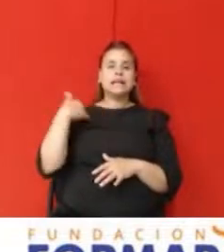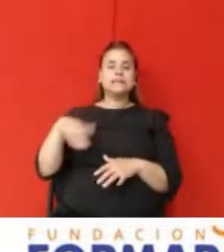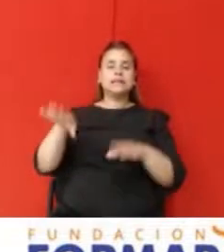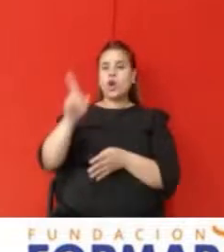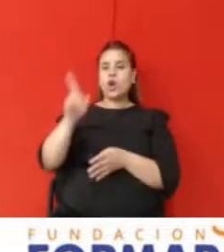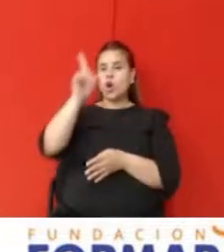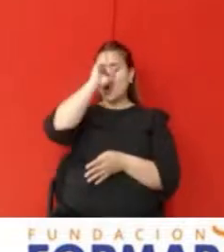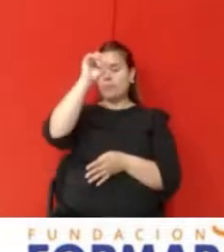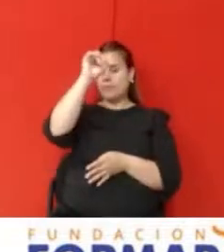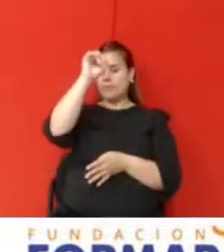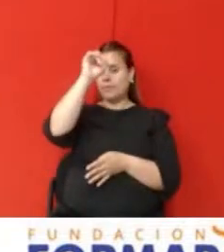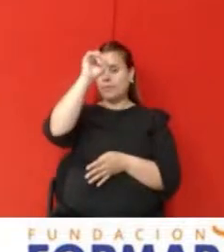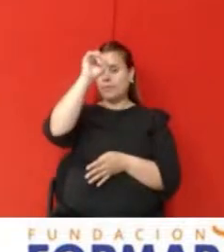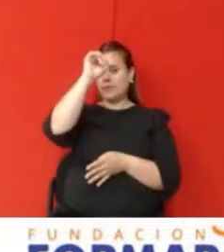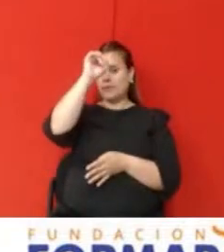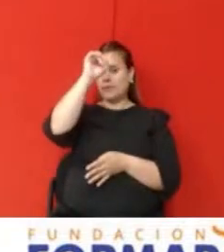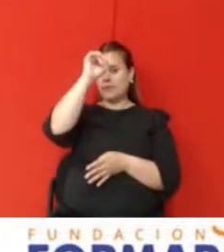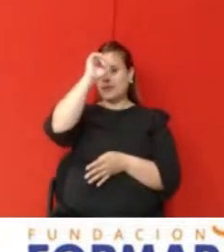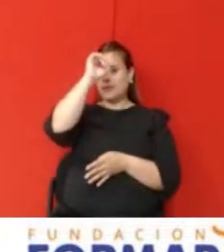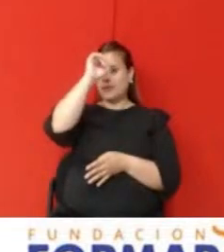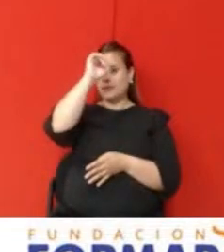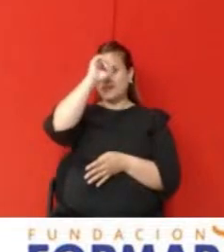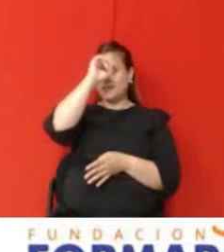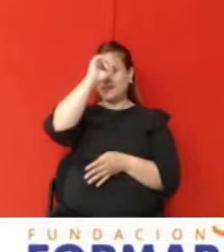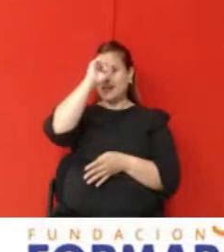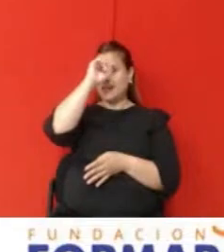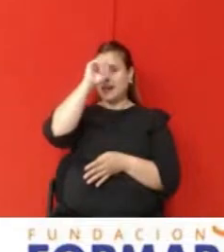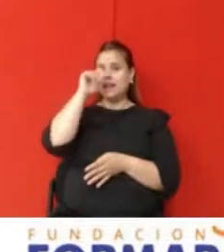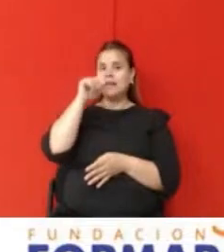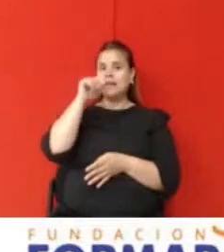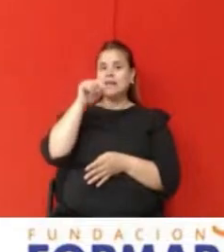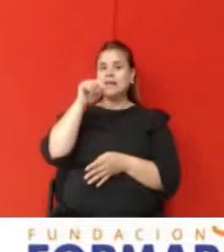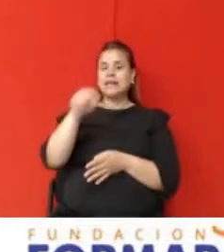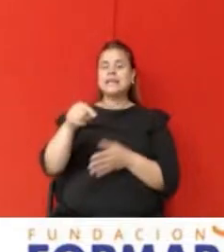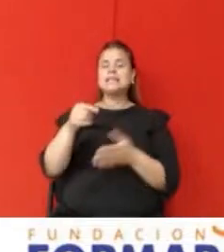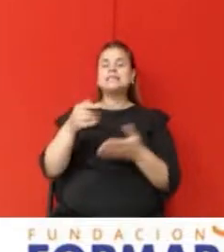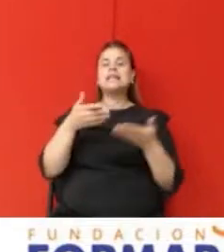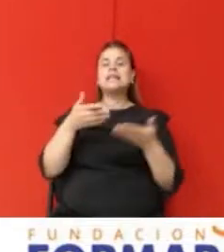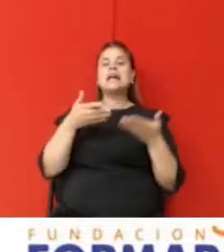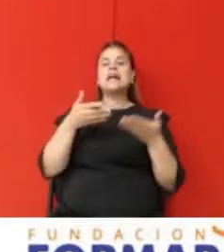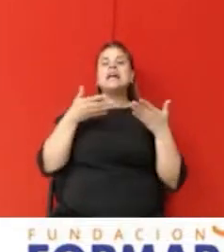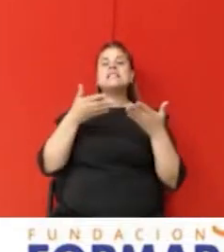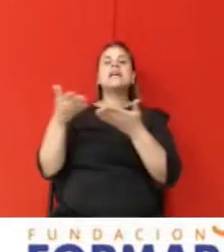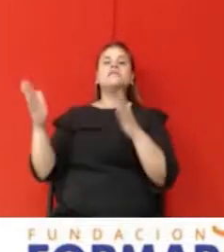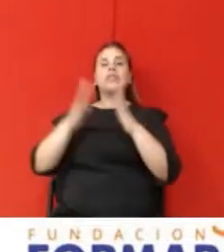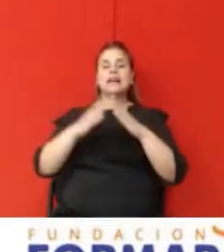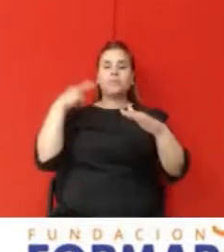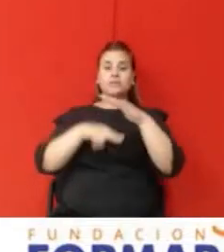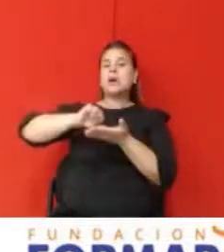de Mar del Plata. Y después el italiano, ahí lo puse a través de una empresa que se llamaba En